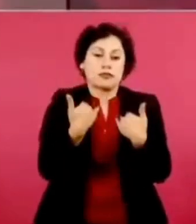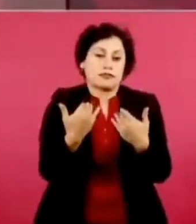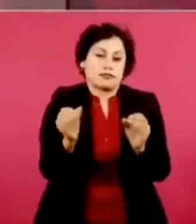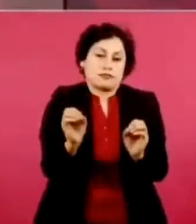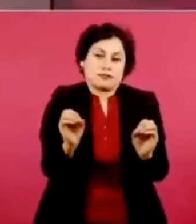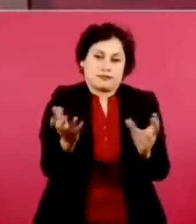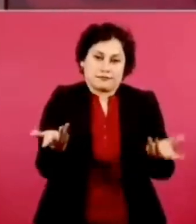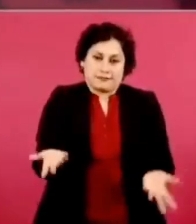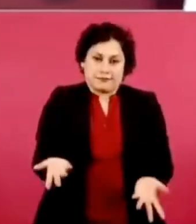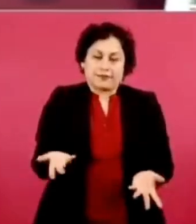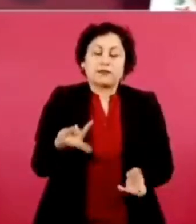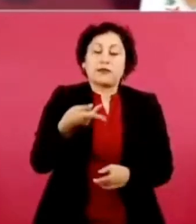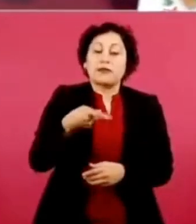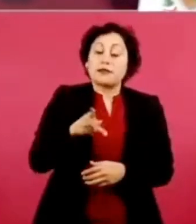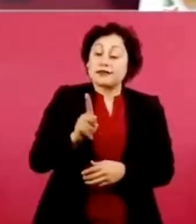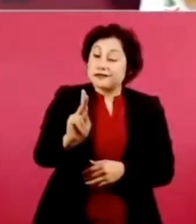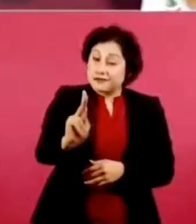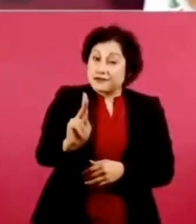muy